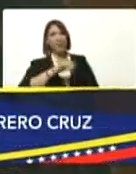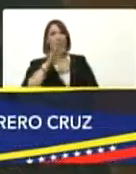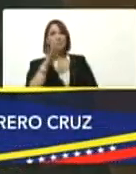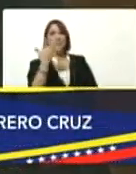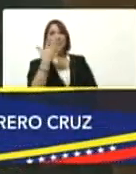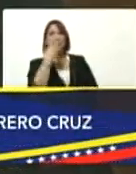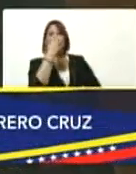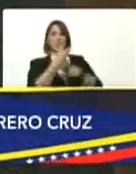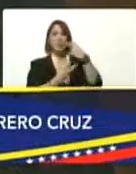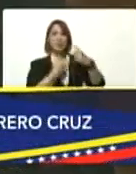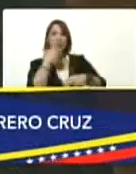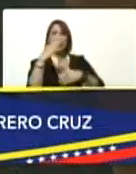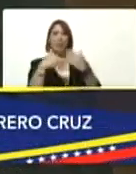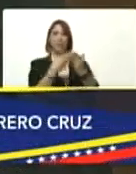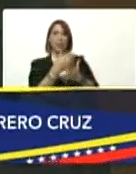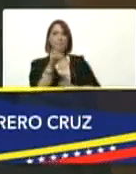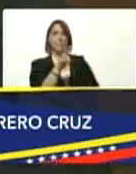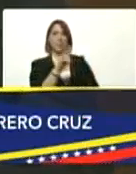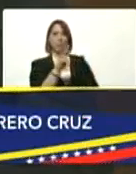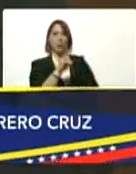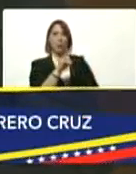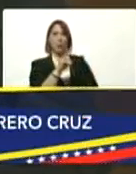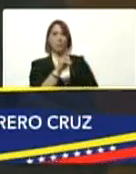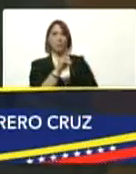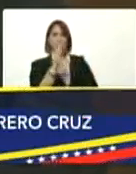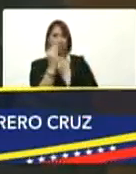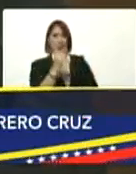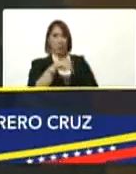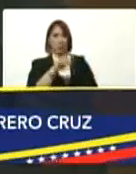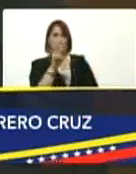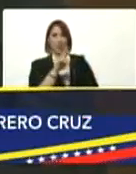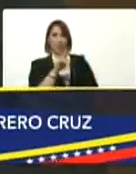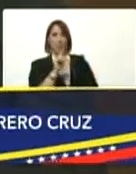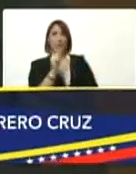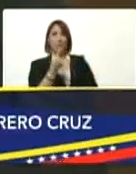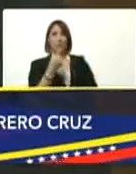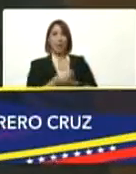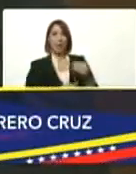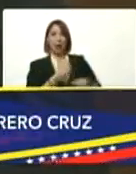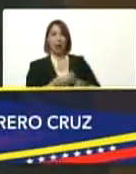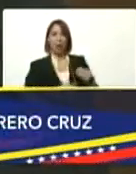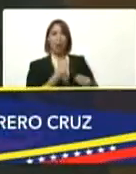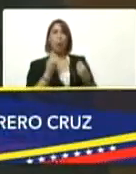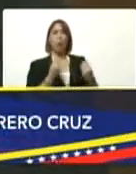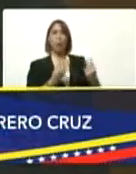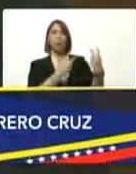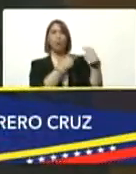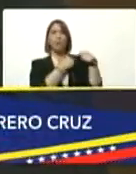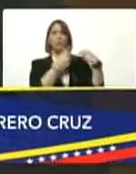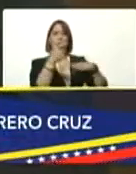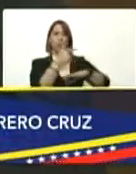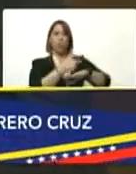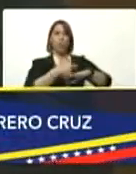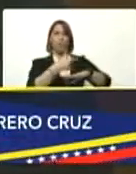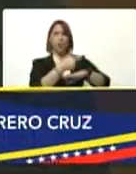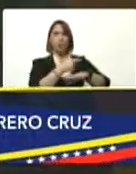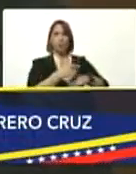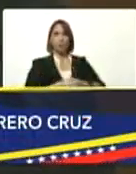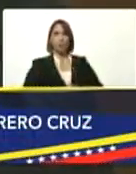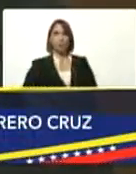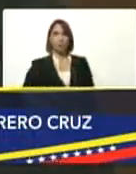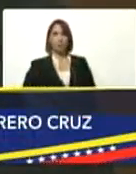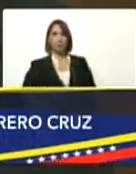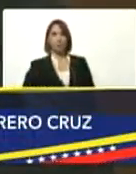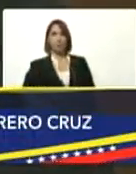a este país, pero es la primera que realizo como jefe de gobierno. Desde